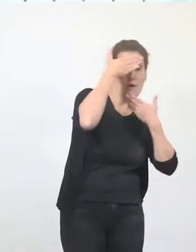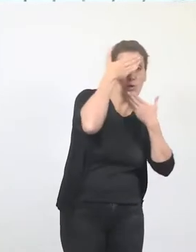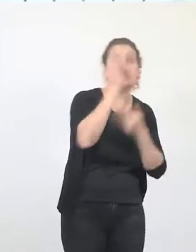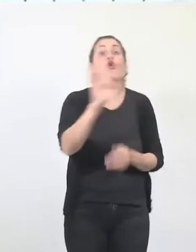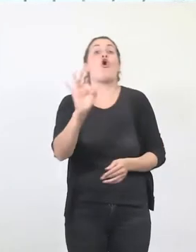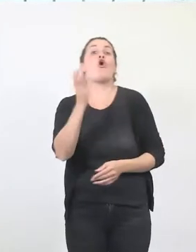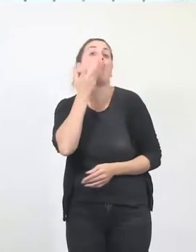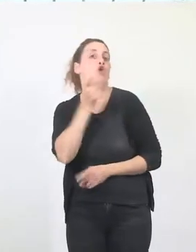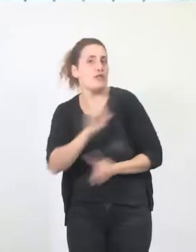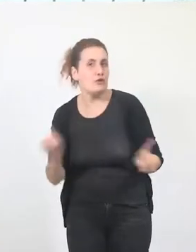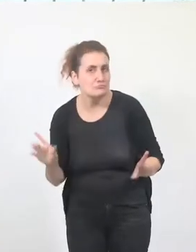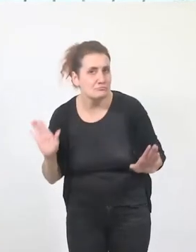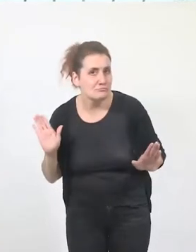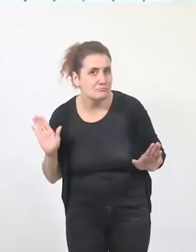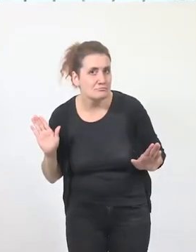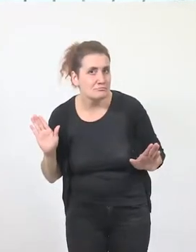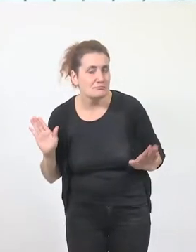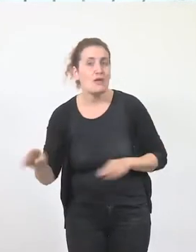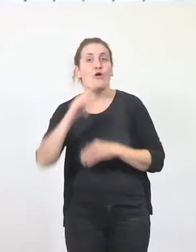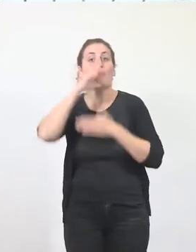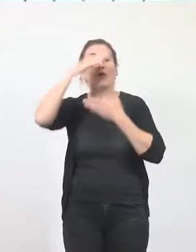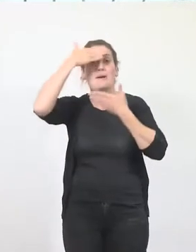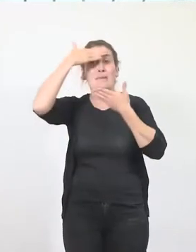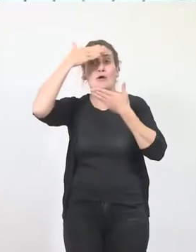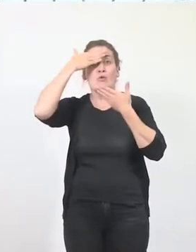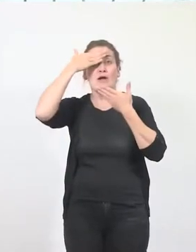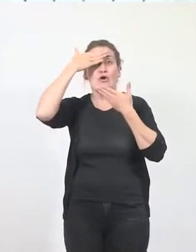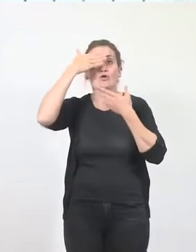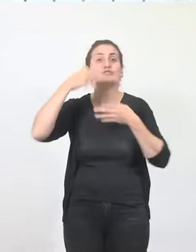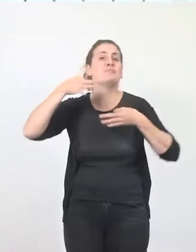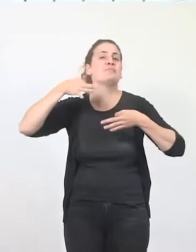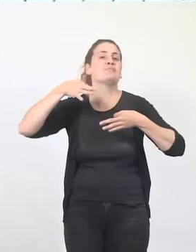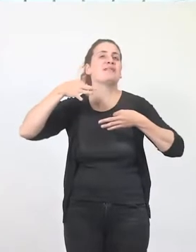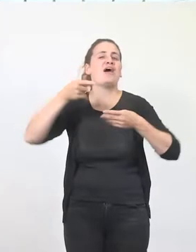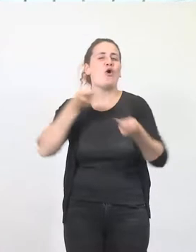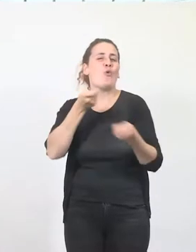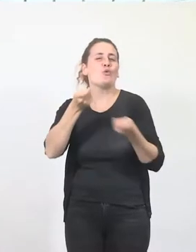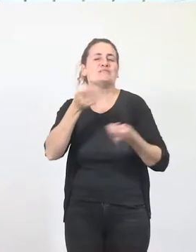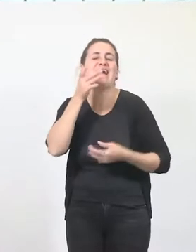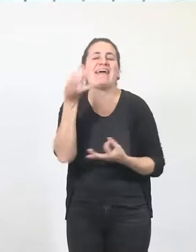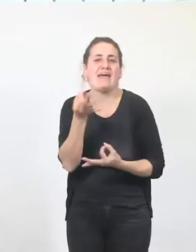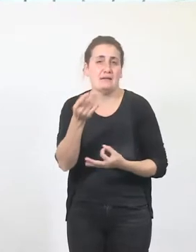Marruecos. Porque Marruecos, pues lo único que maneja es el chantaje.